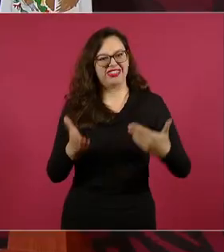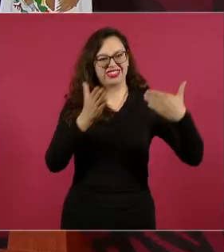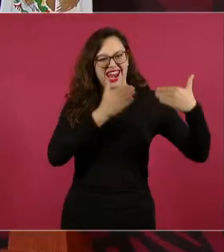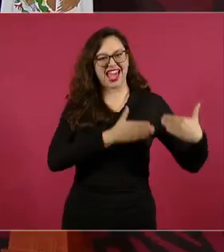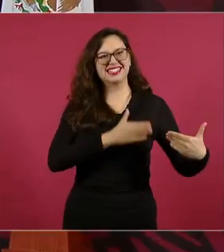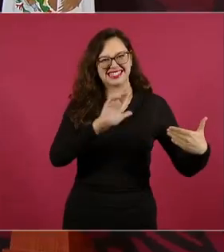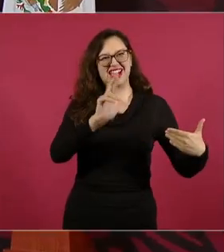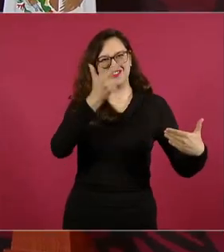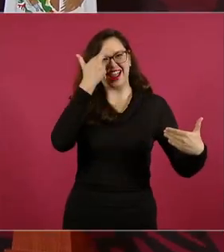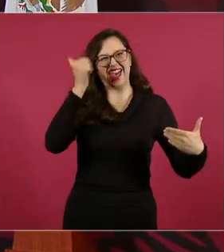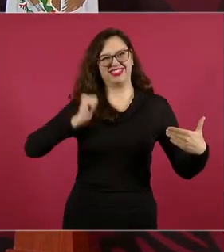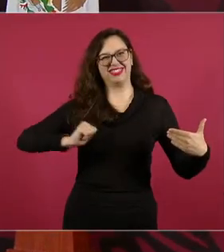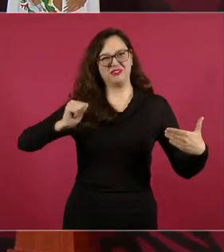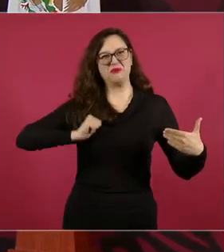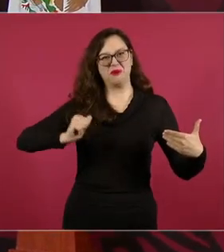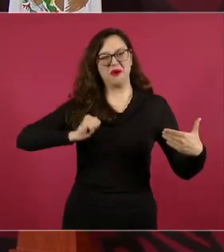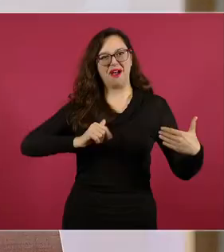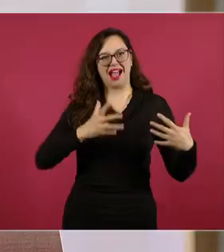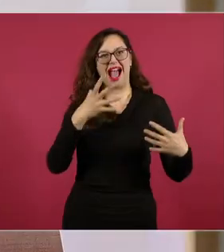Sí se acuerdan de eso, ¿verdad?